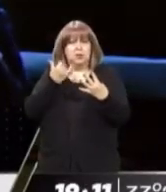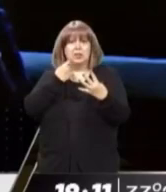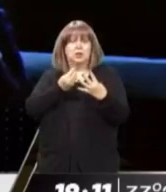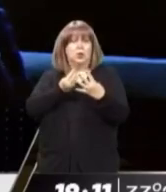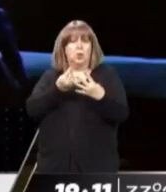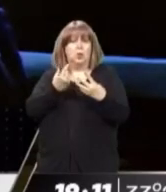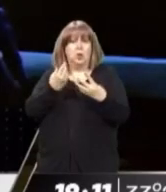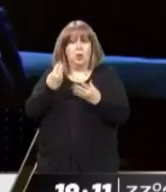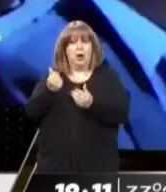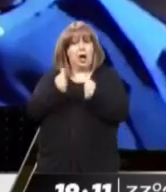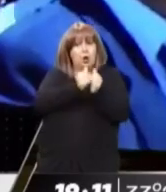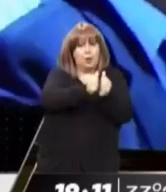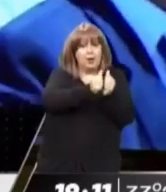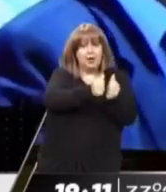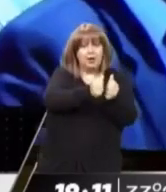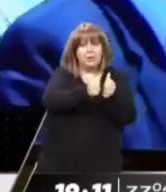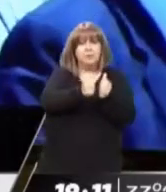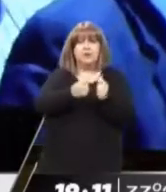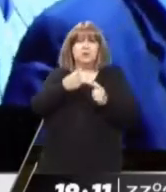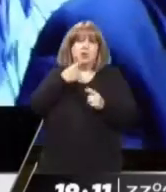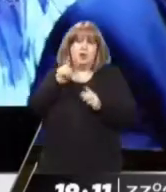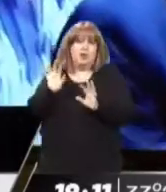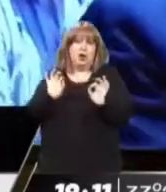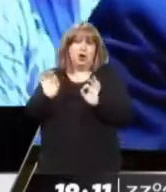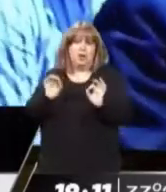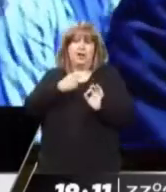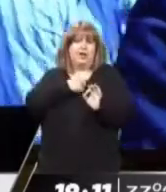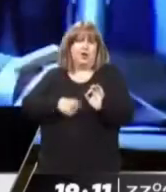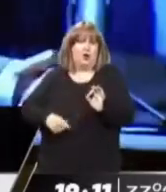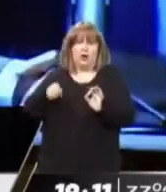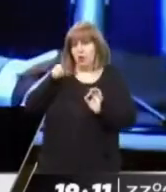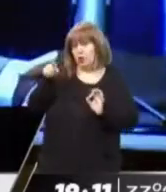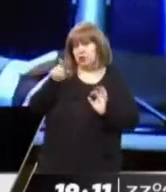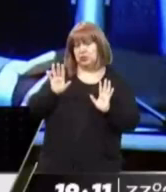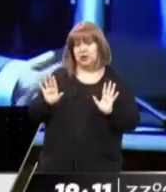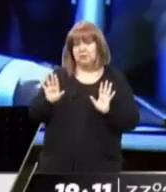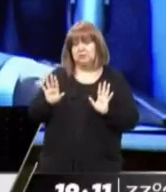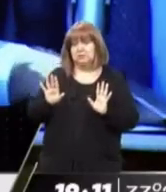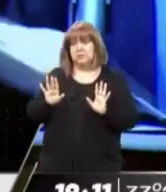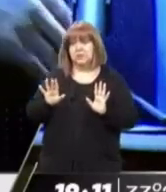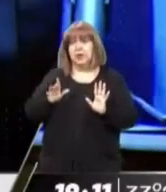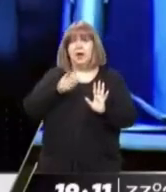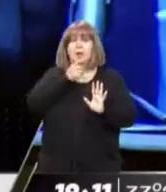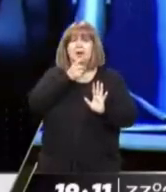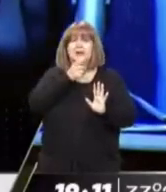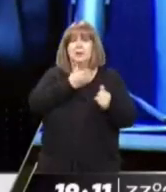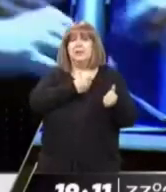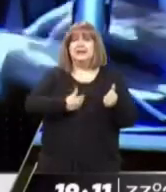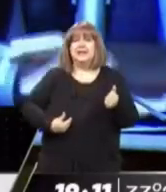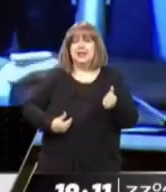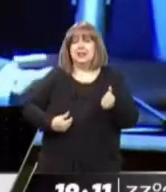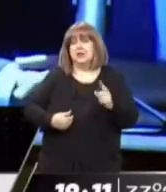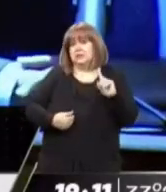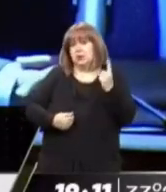medida la ausencia del gobernador en el acto. Así que bueno, en ese sentido apareció como el gobierno nacional o el presidente un tanto